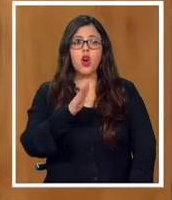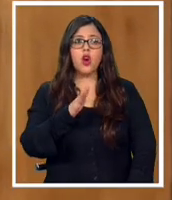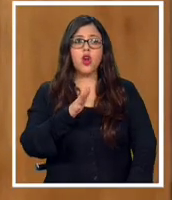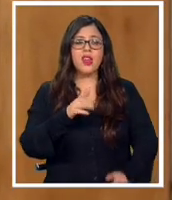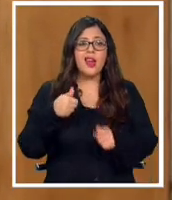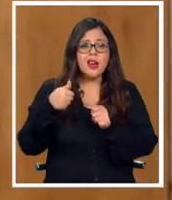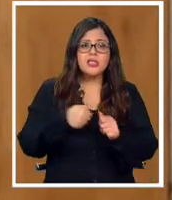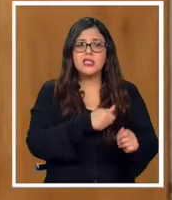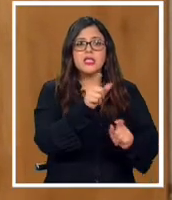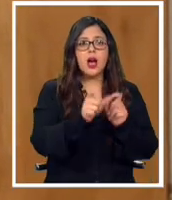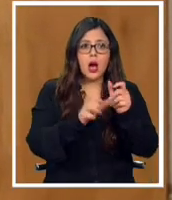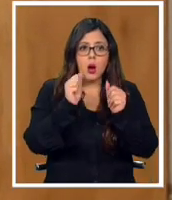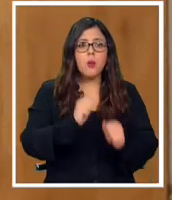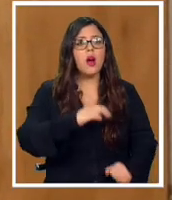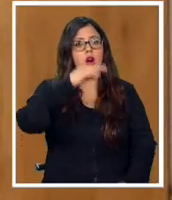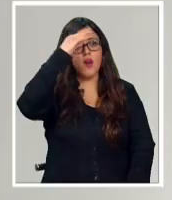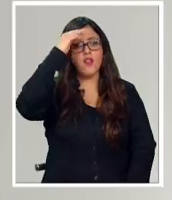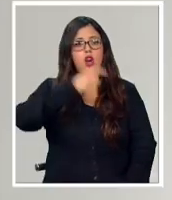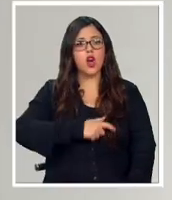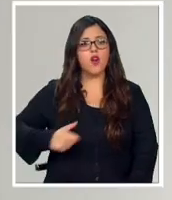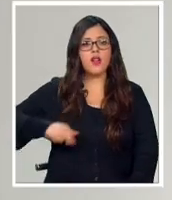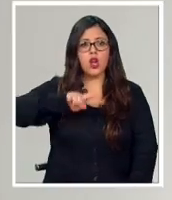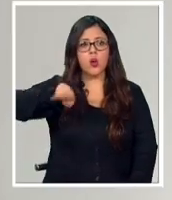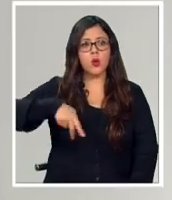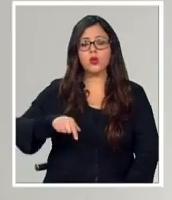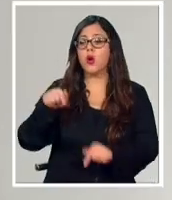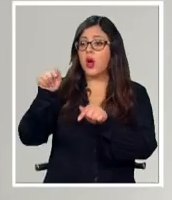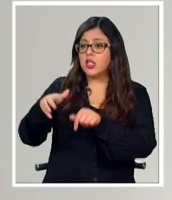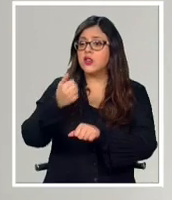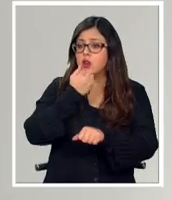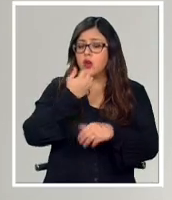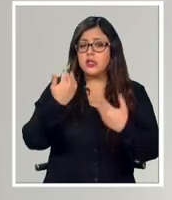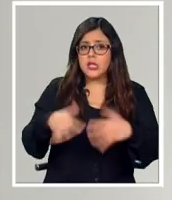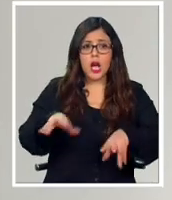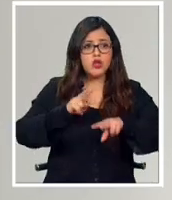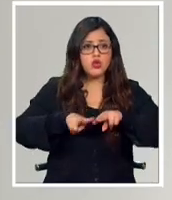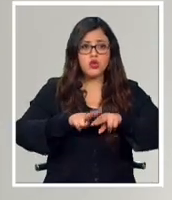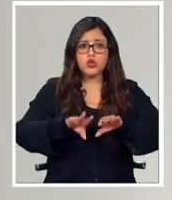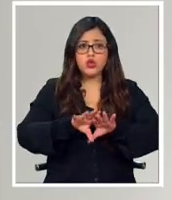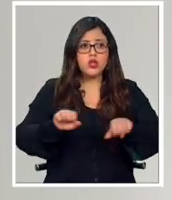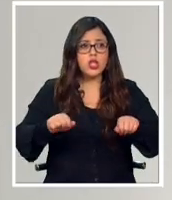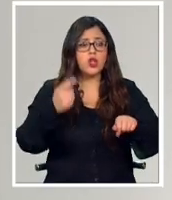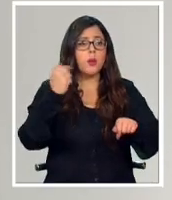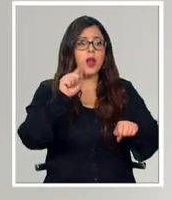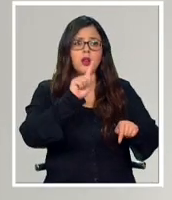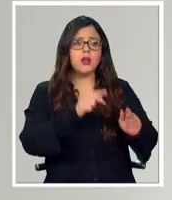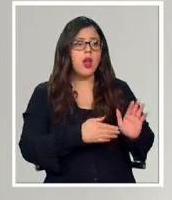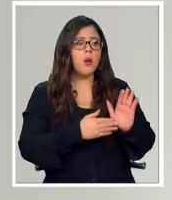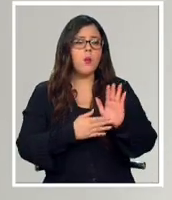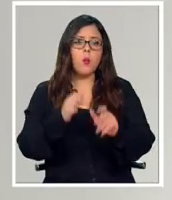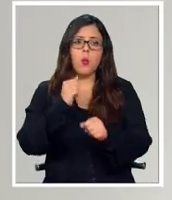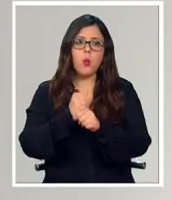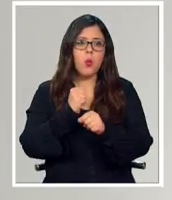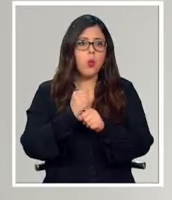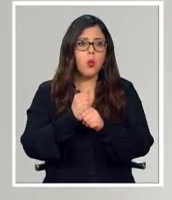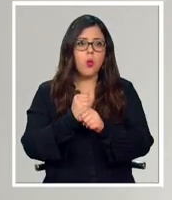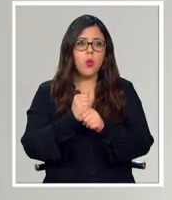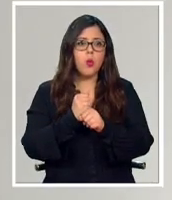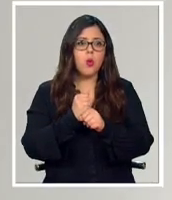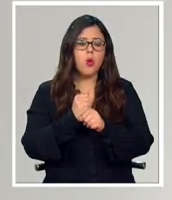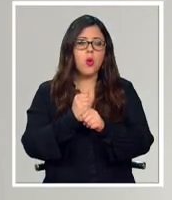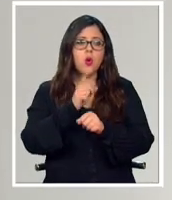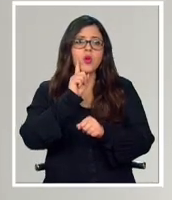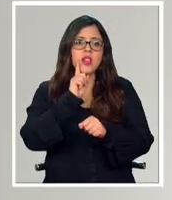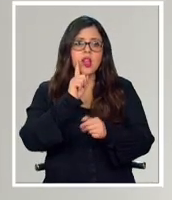la ciudadanía pueda confiar en nuestro gobierno y con un error y ya estoy resuelto y que por lo demás no refleja el trabajo ni la impronta que ha